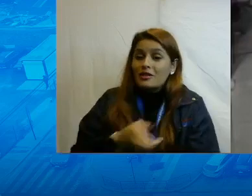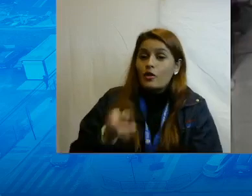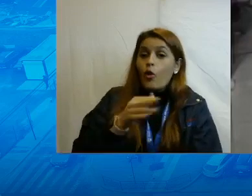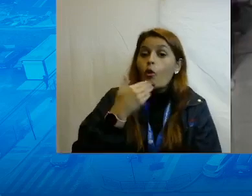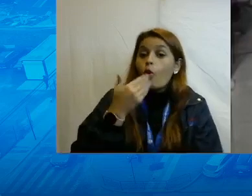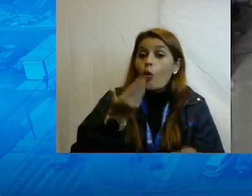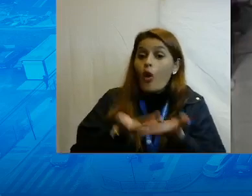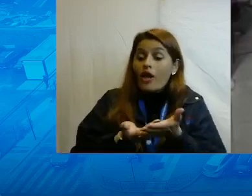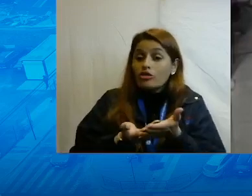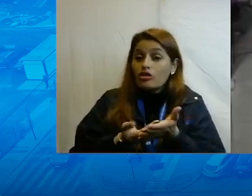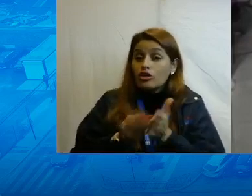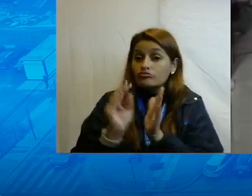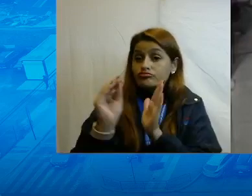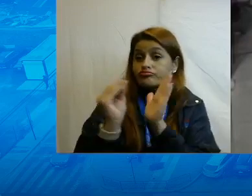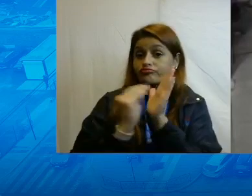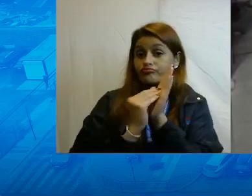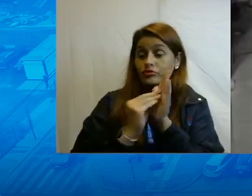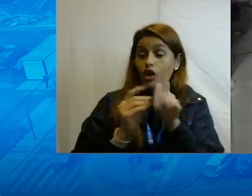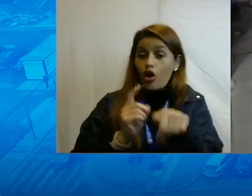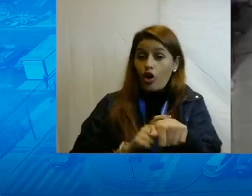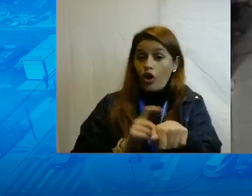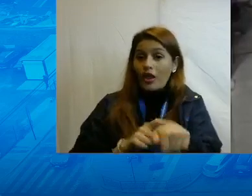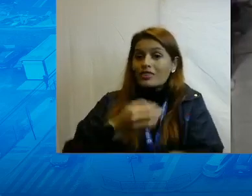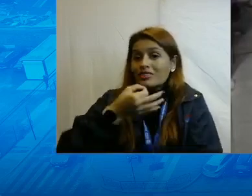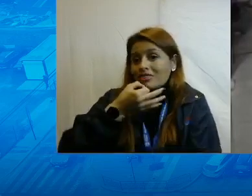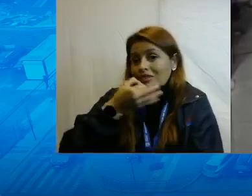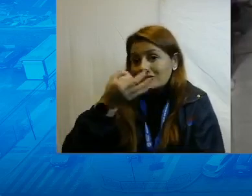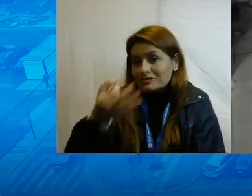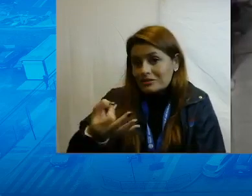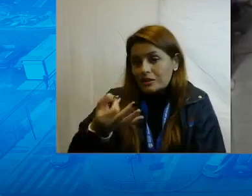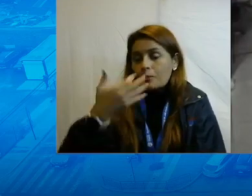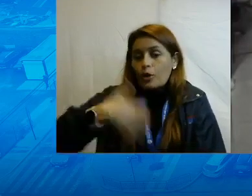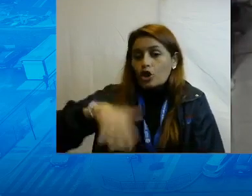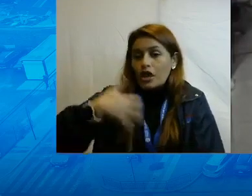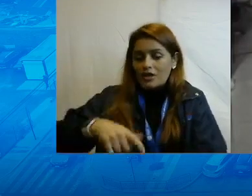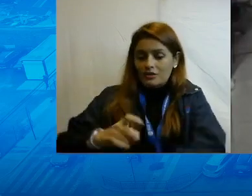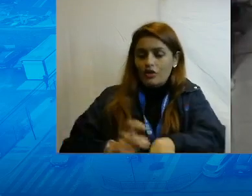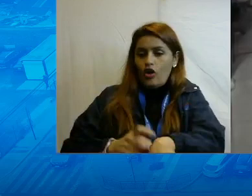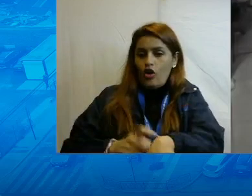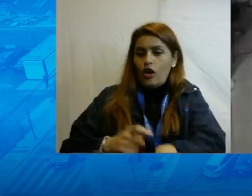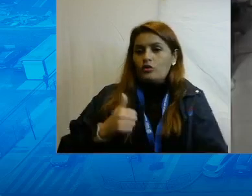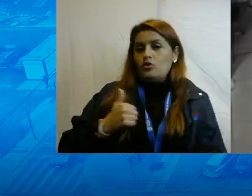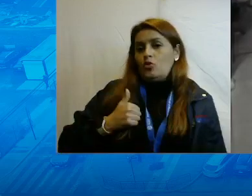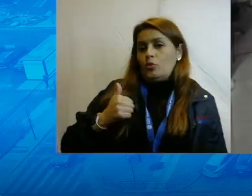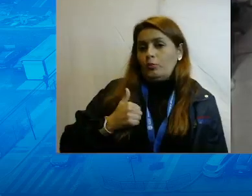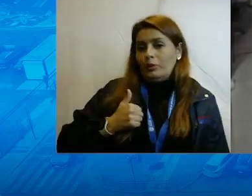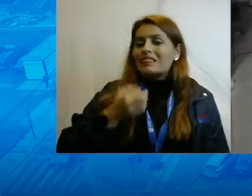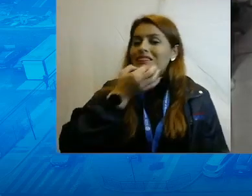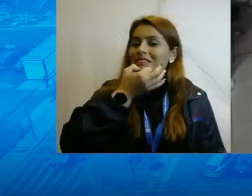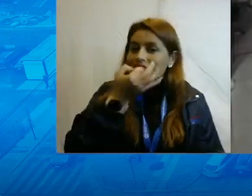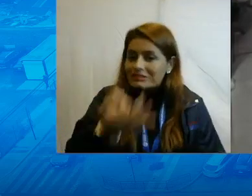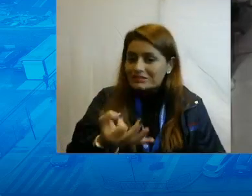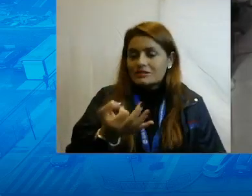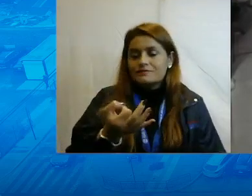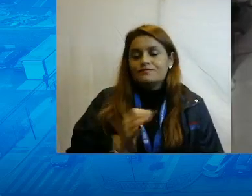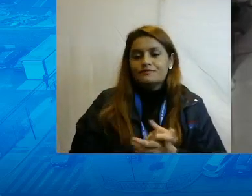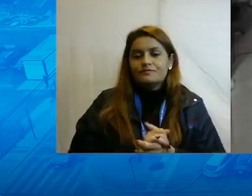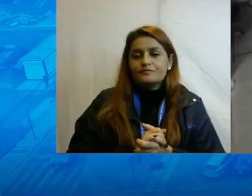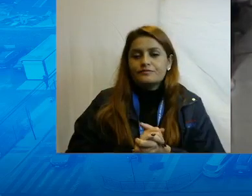se entregan estas horas, que no me cabe duda y sé que es así, que se entrega la información, el tiempo de espera,